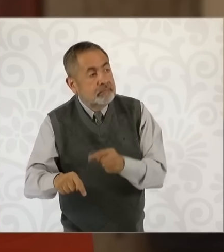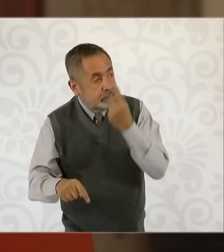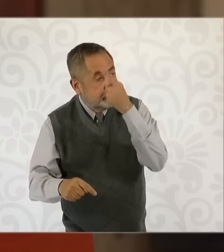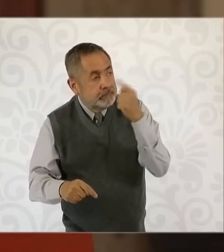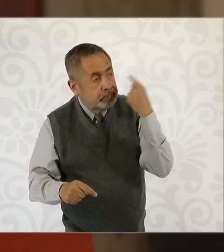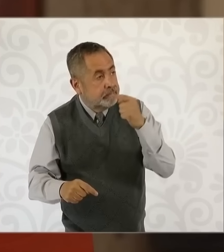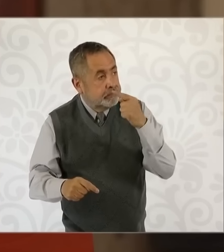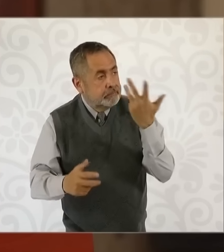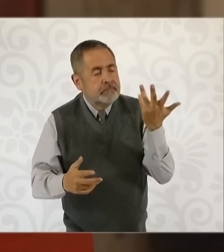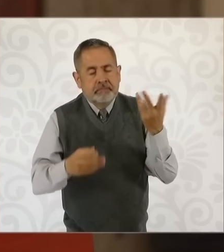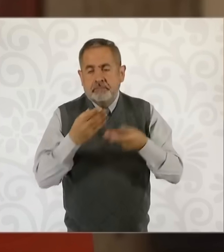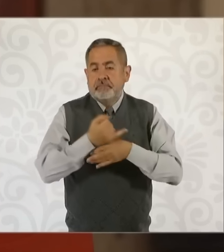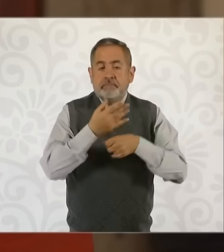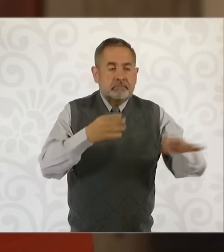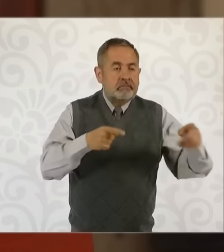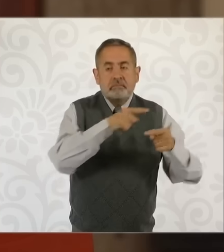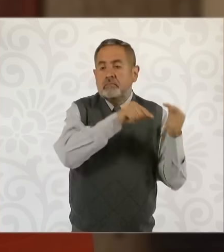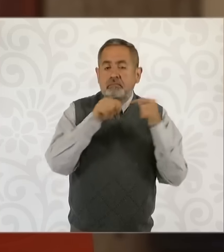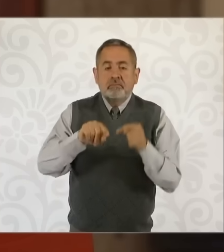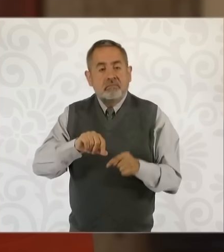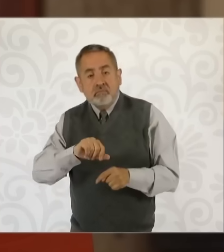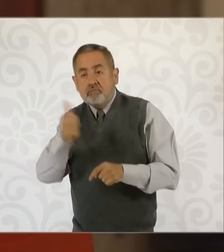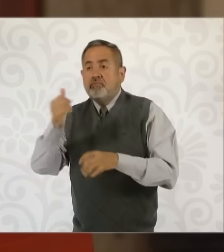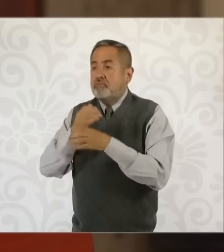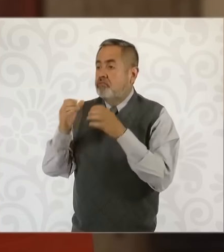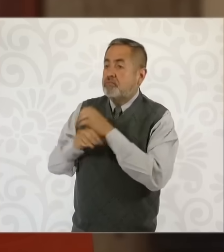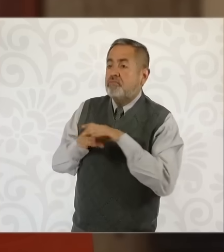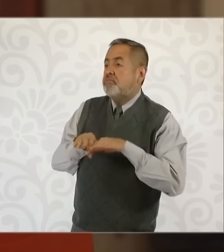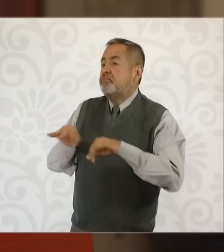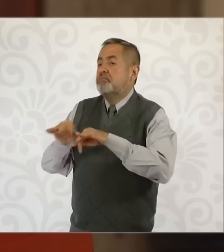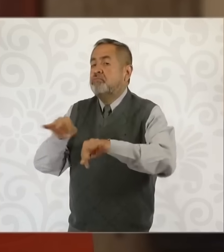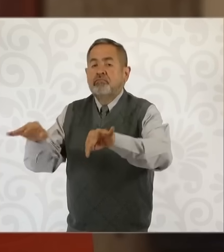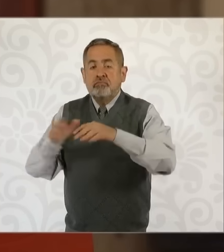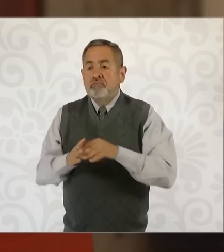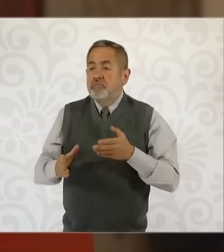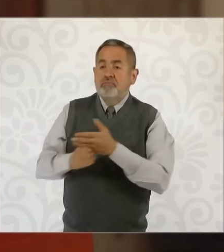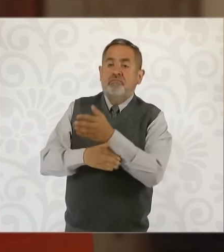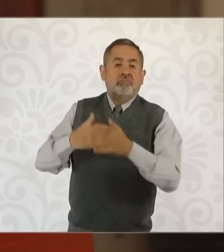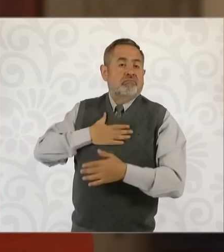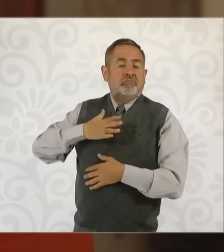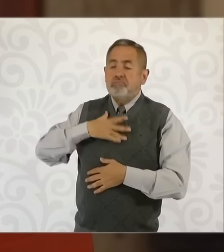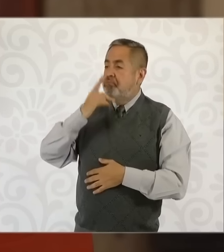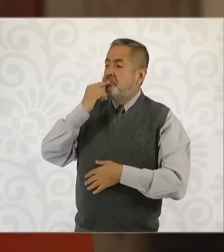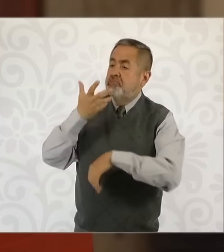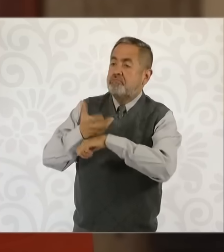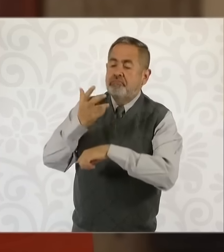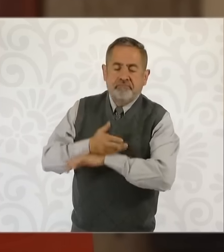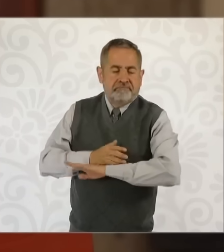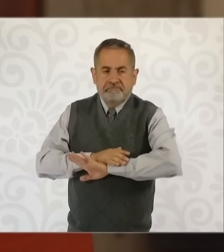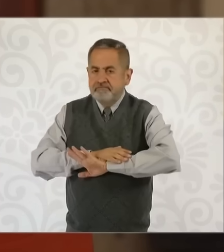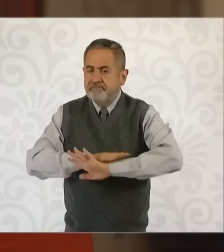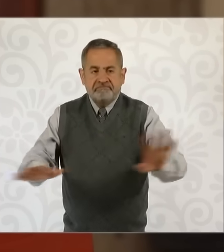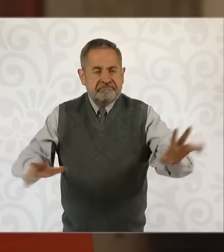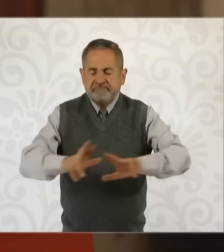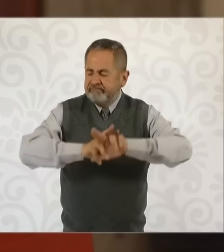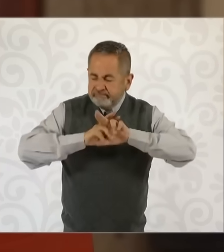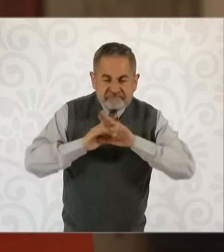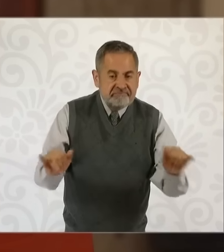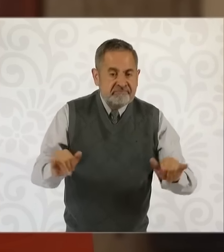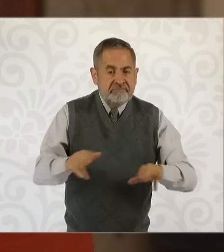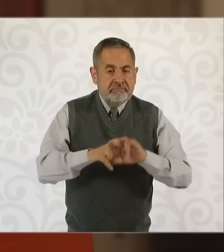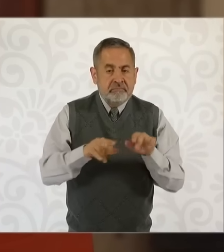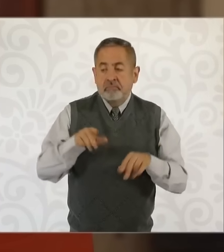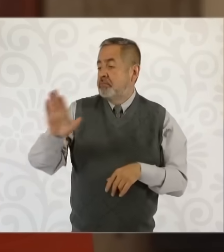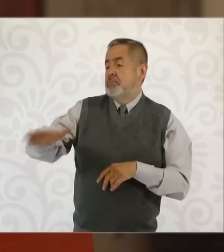información, no podrán ejercer las facultades reservadas de las autoridades mexicanas, ni podrán aplicar o ejecutar las